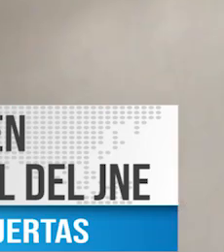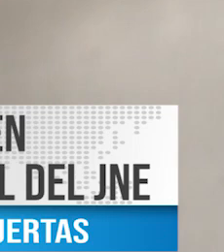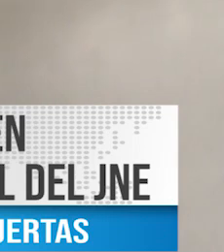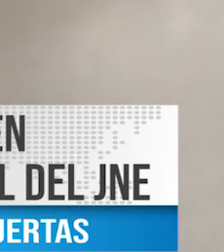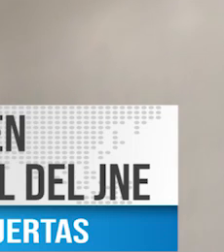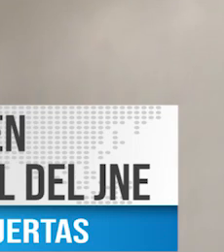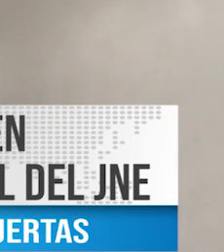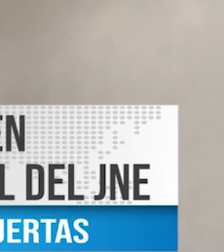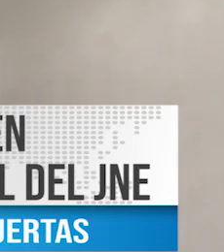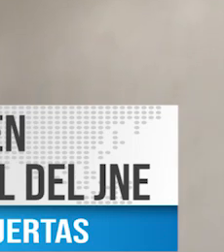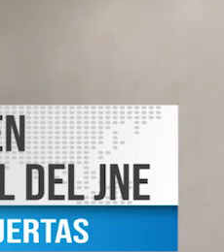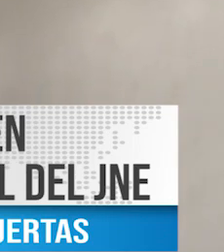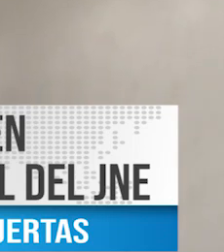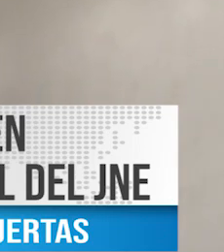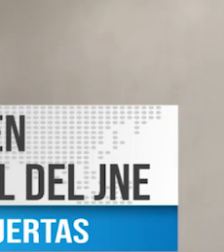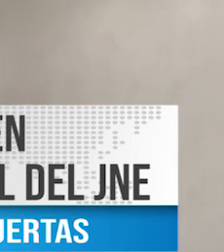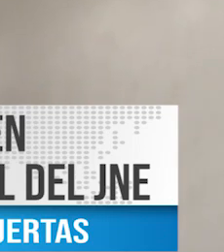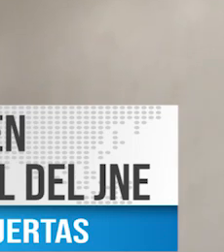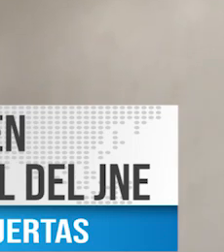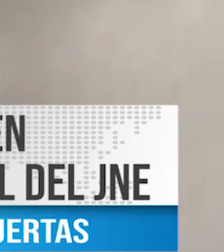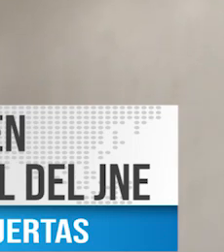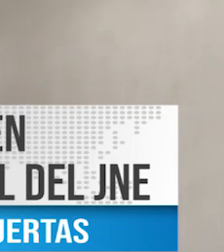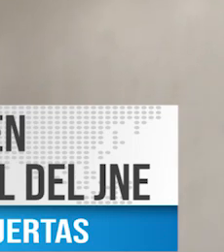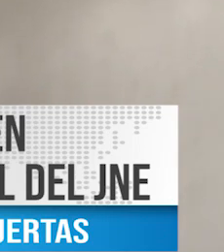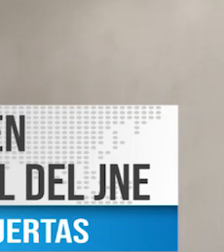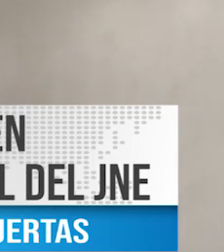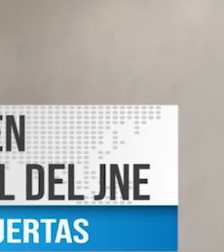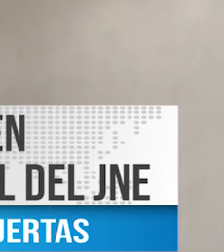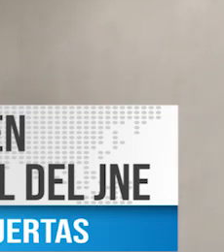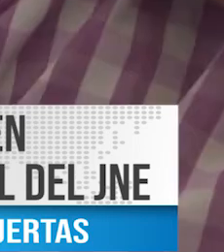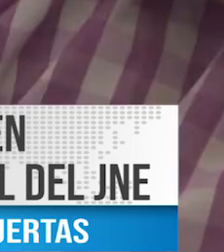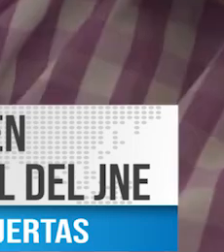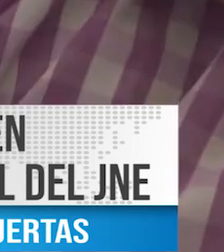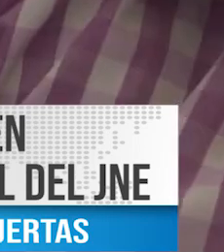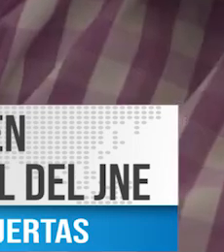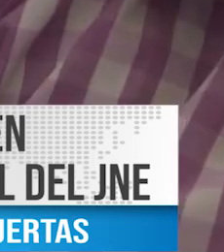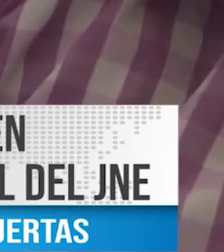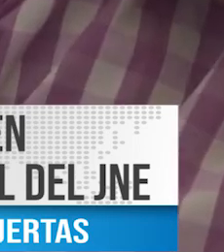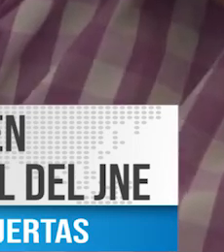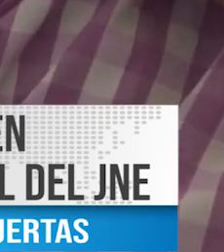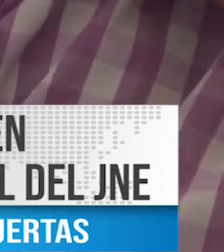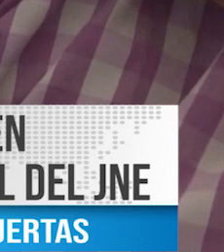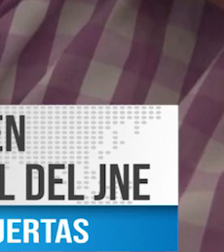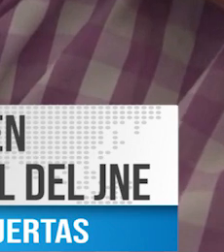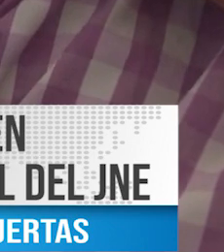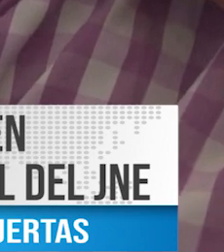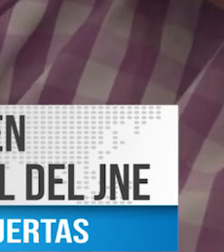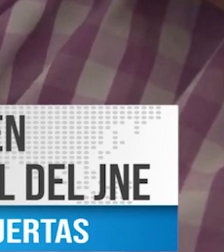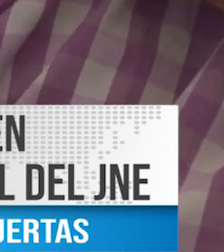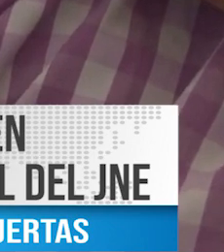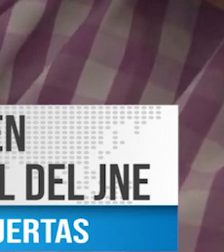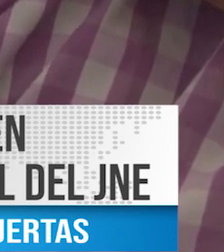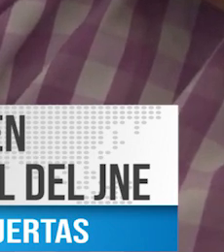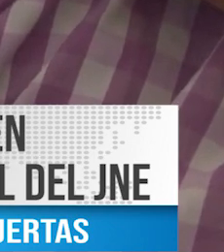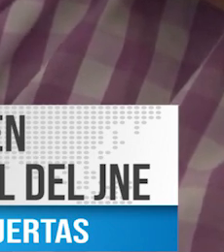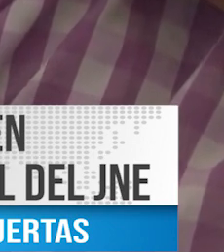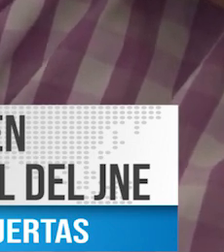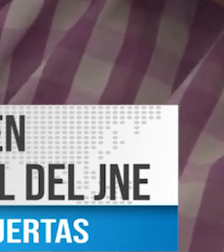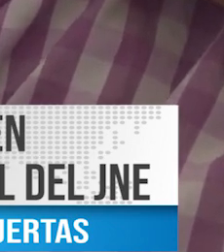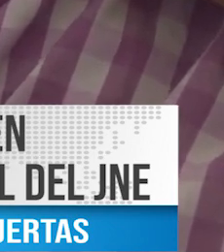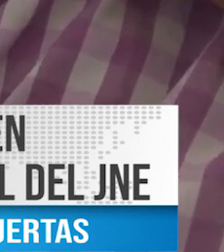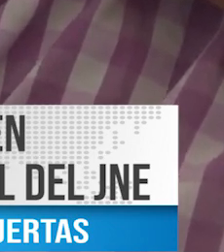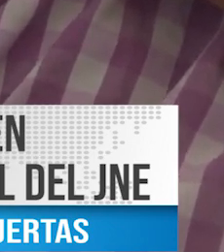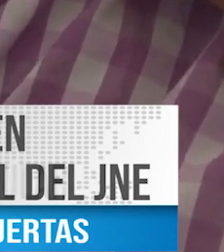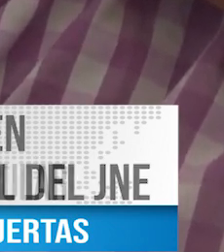su eventual gobierno las cuarentenas serán voluntarias y que su compromiso es traer 40 millones de vacunas viajando a